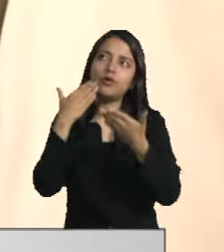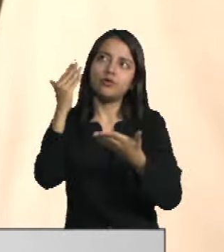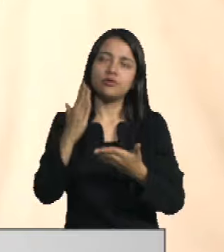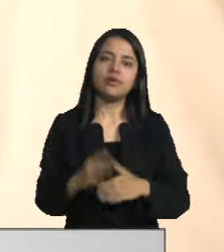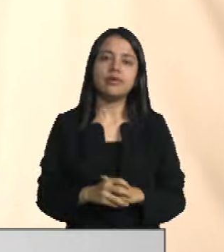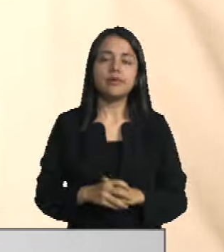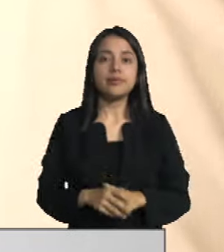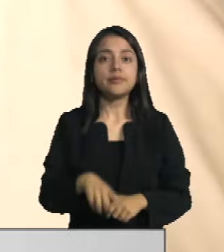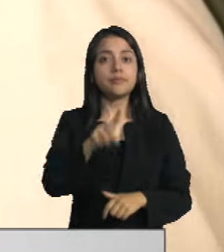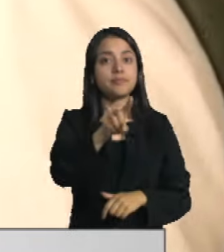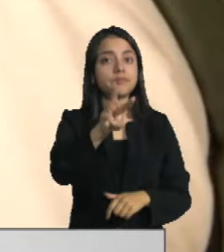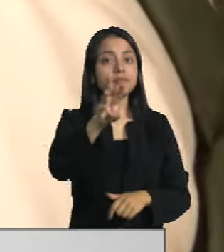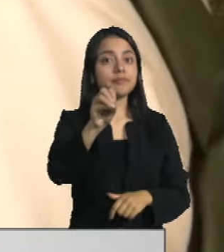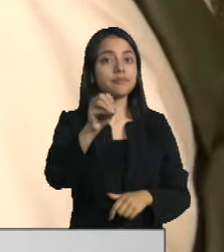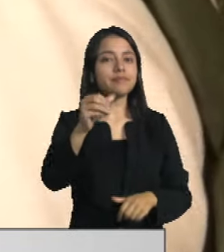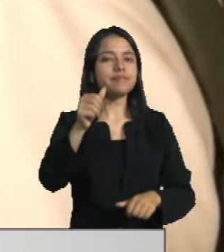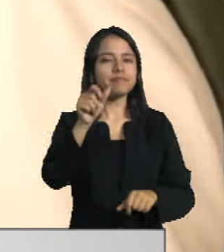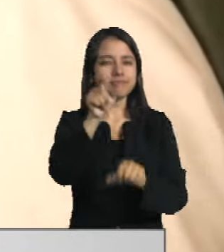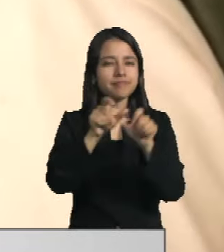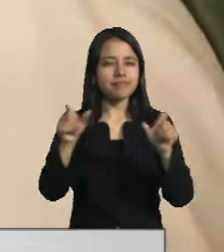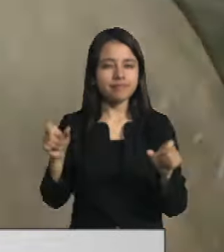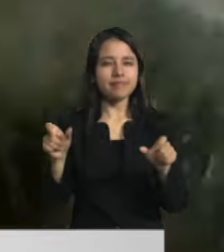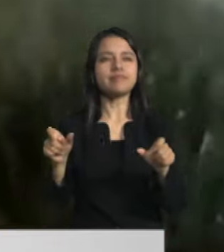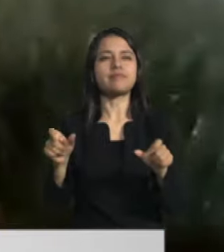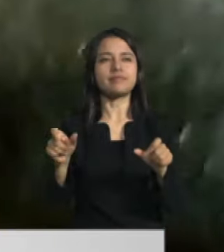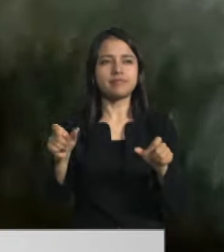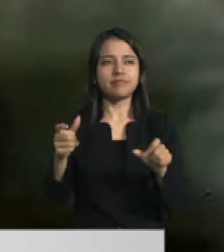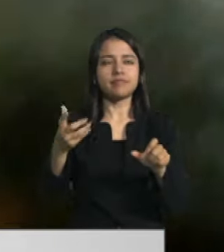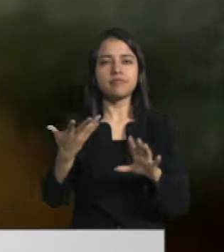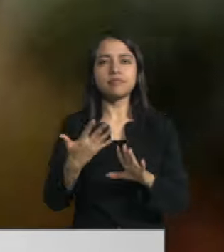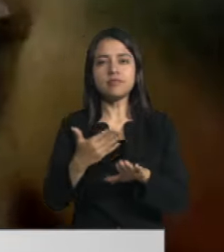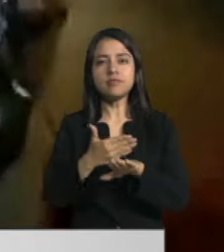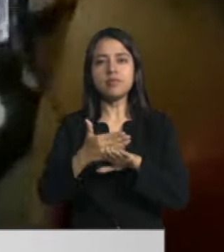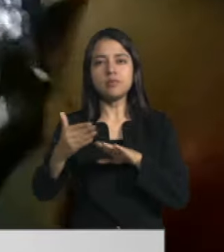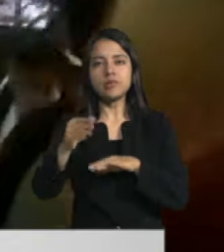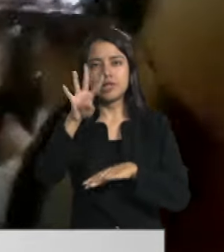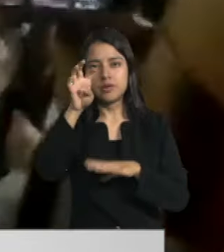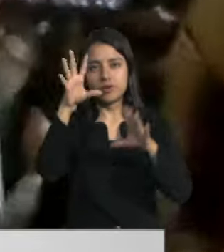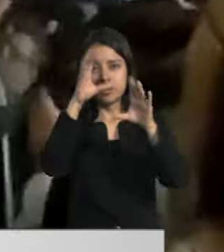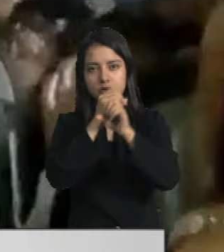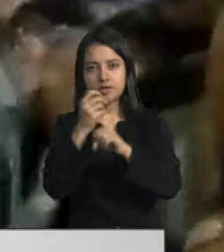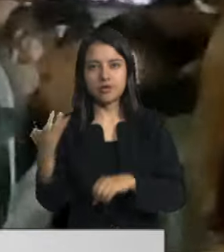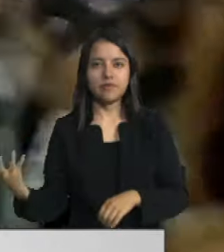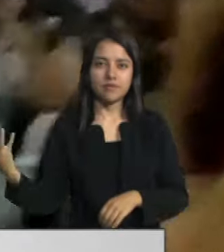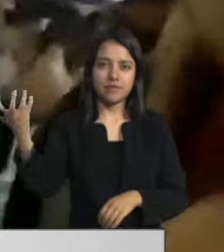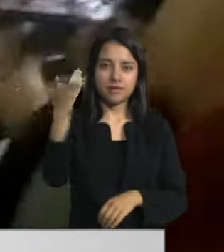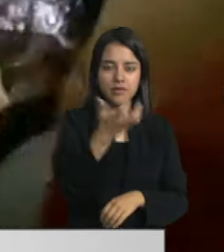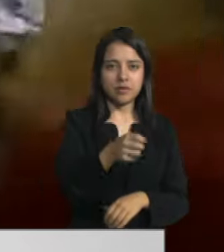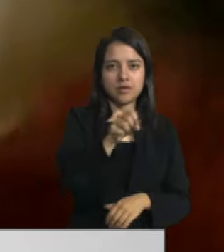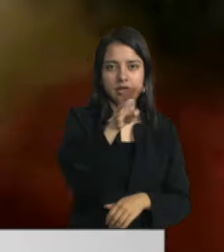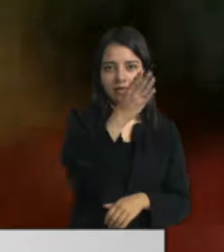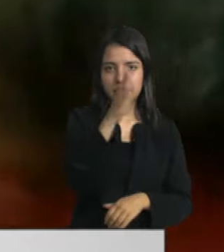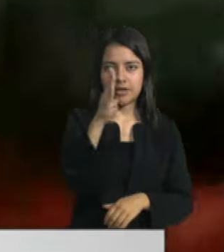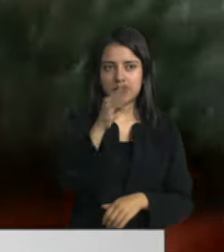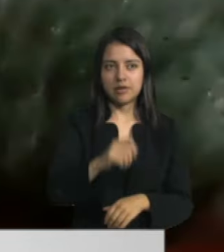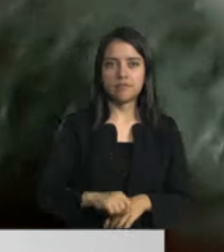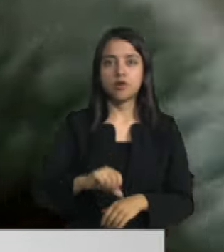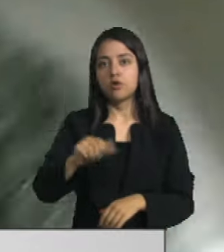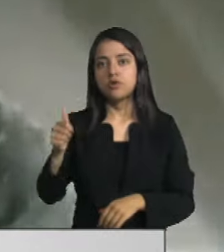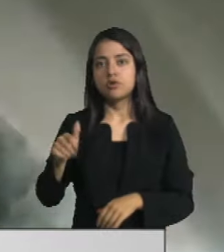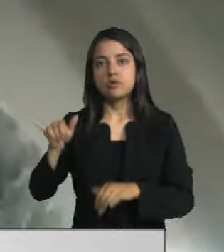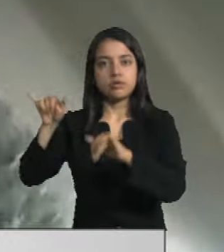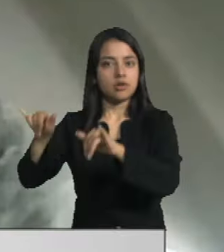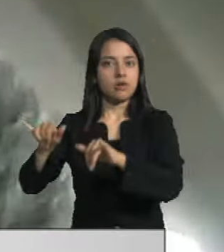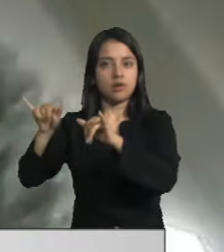los 180 pasajeros, 90 llegaron a Barranquilla pasada las 9 de la noche. Los otros 90 se quedaron en Cartagena.